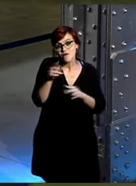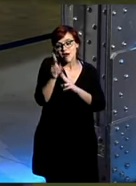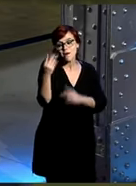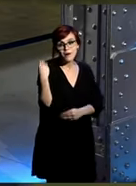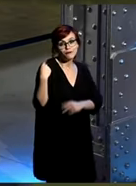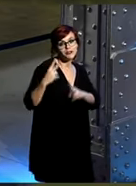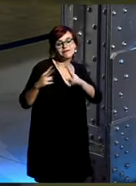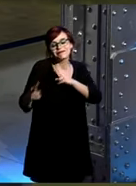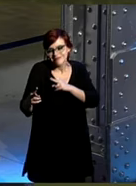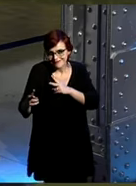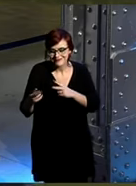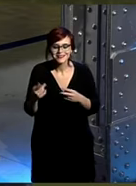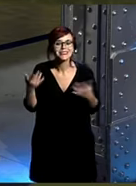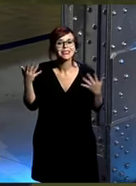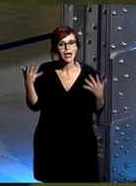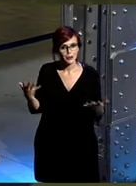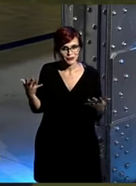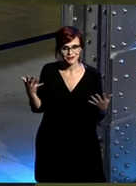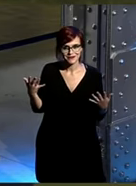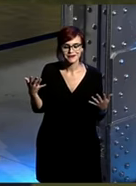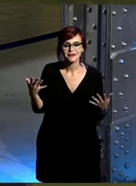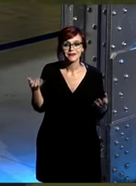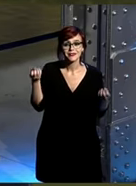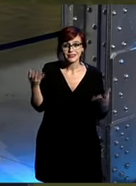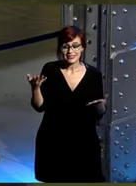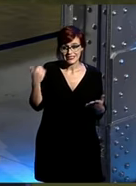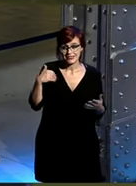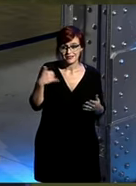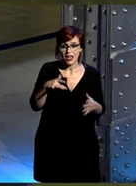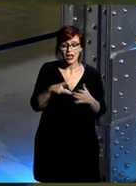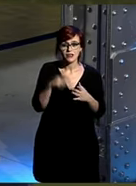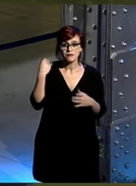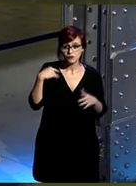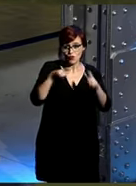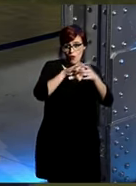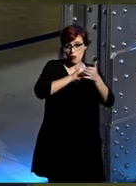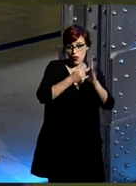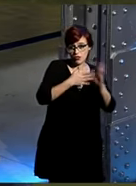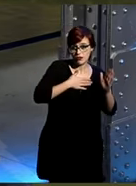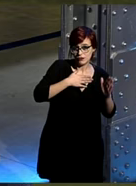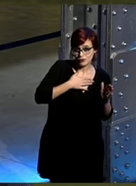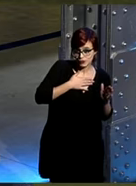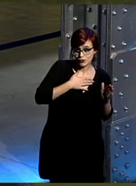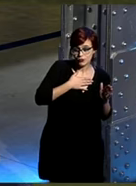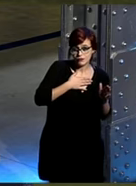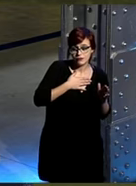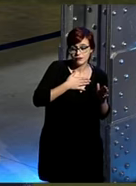Bien, quizás eso porque como se ha citado el caso de Team Labs y bueno, que yo soy uno